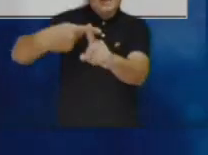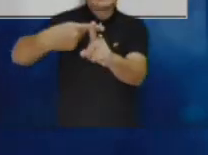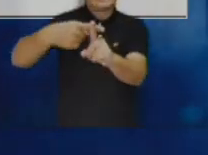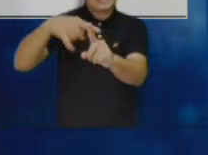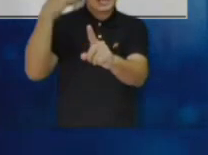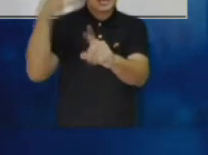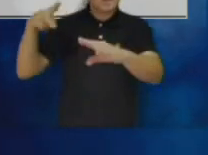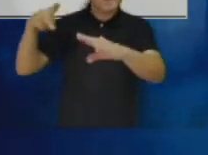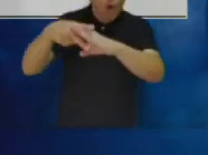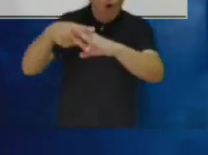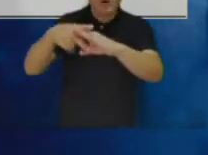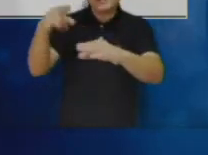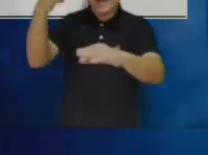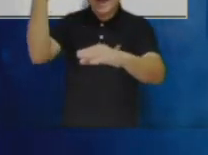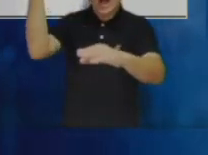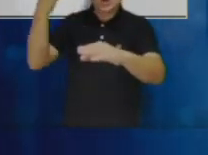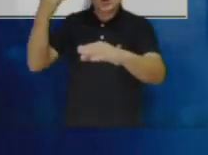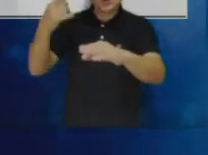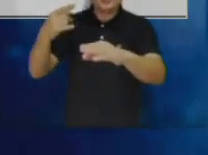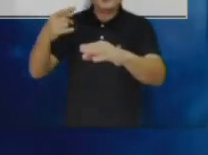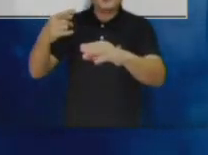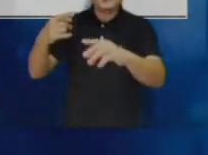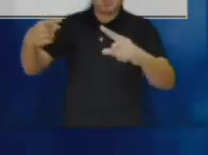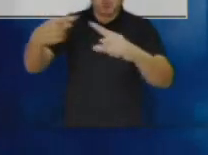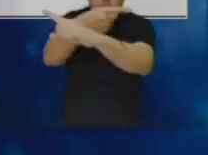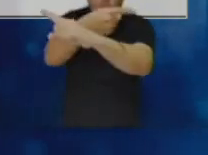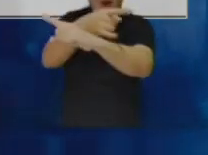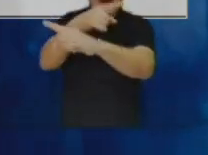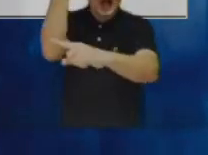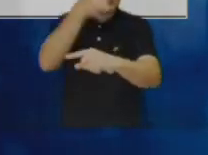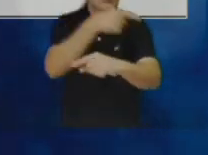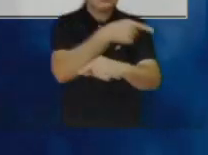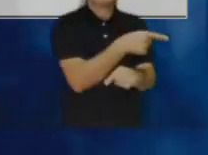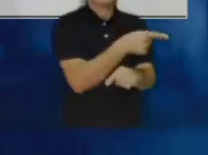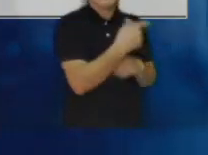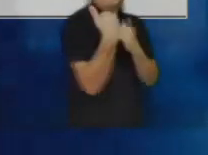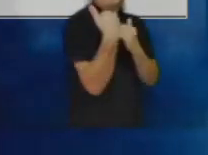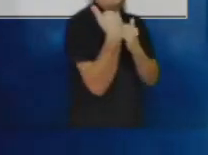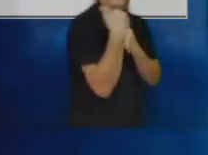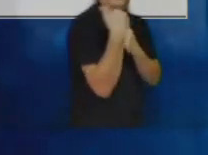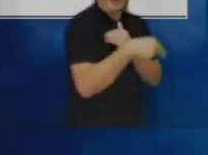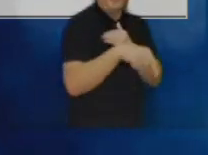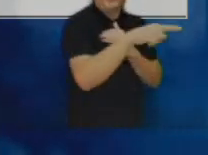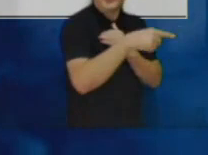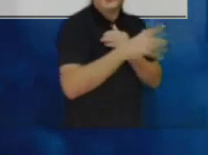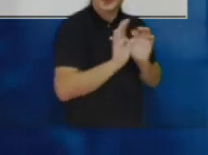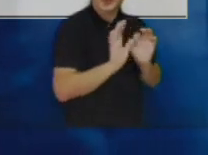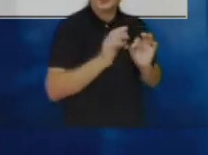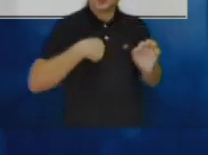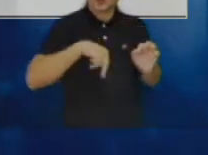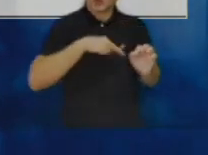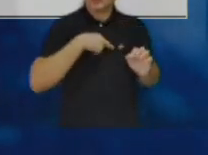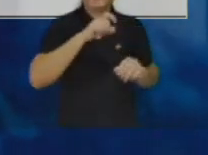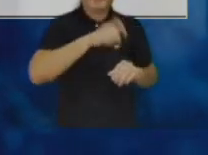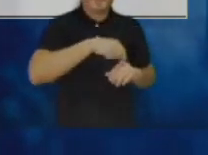la ANFR. La evolución de la tecnología significa que necesitamos